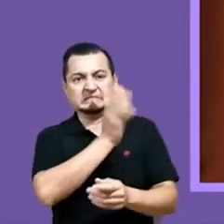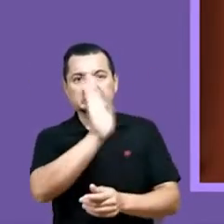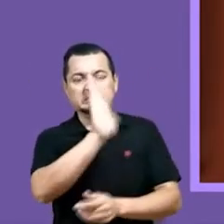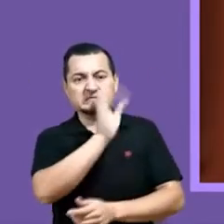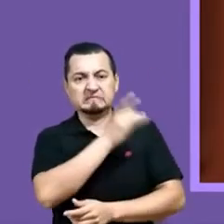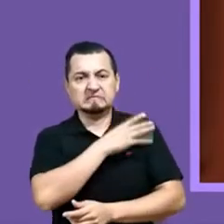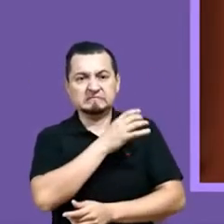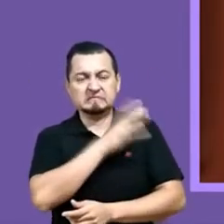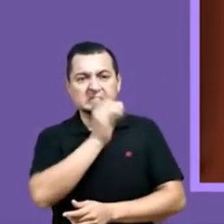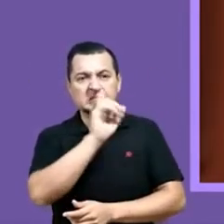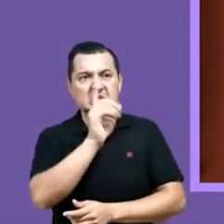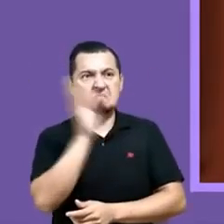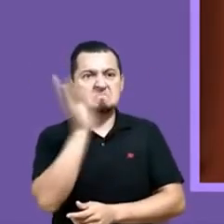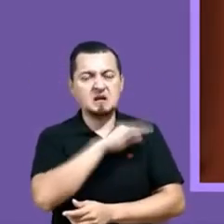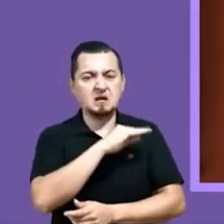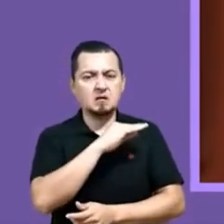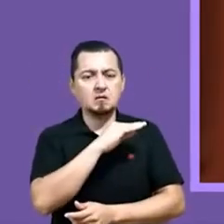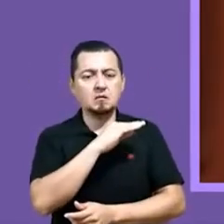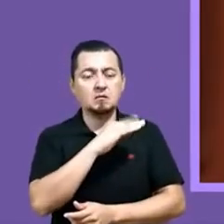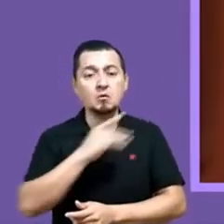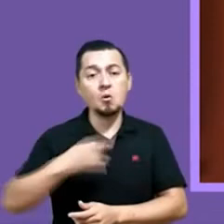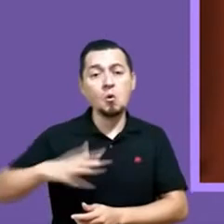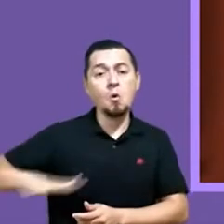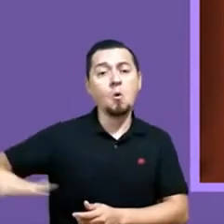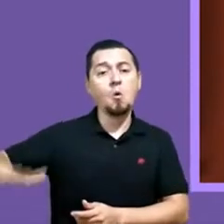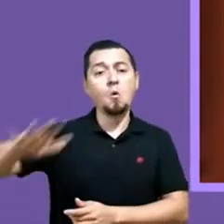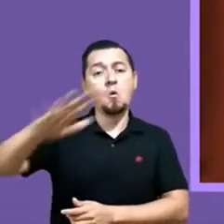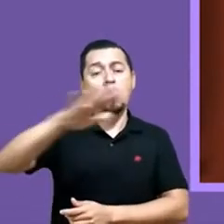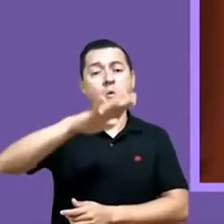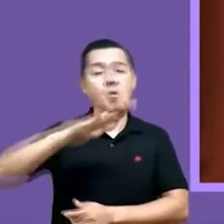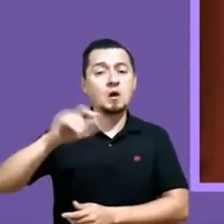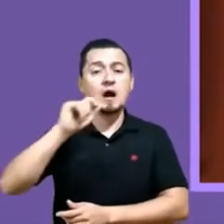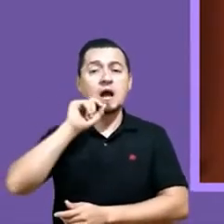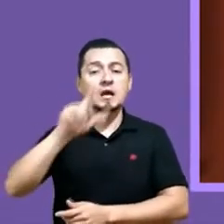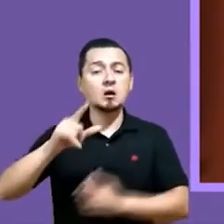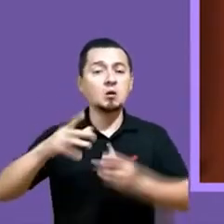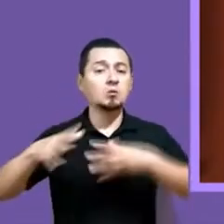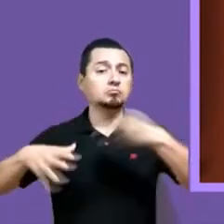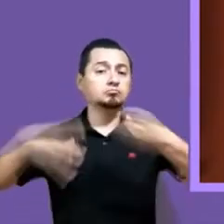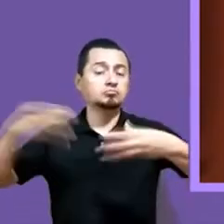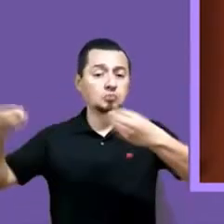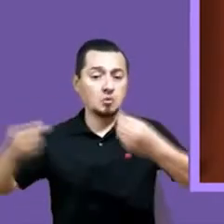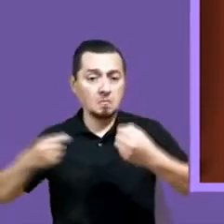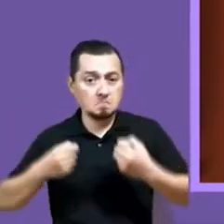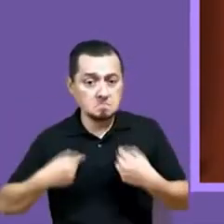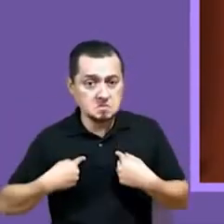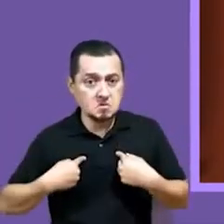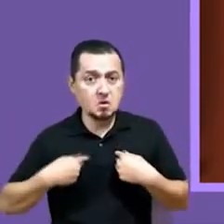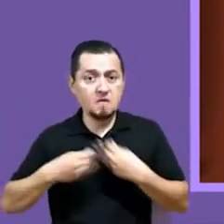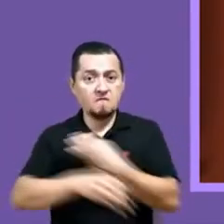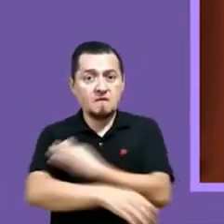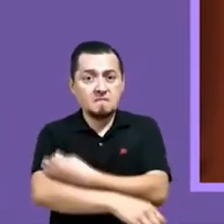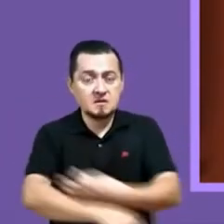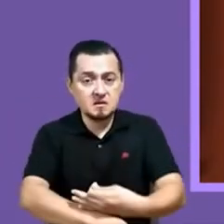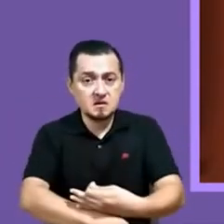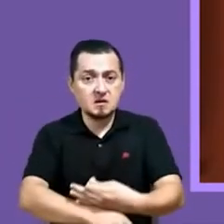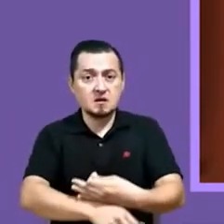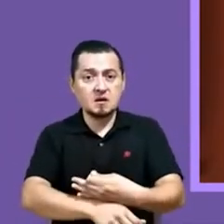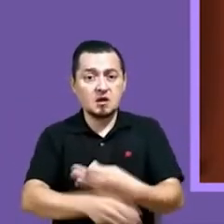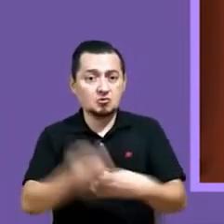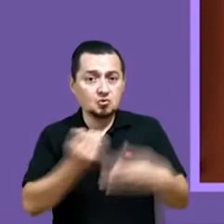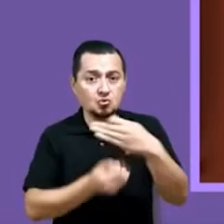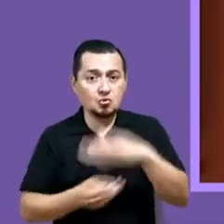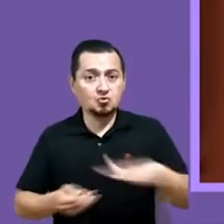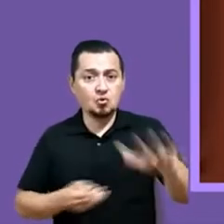riesgo se están poniendo en riesgo ellos están poniendo en riesgo a sus familias nos están poniendo en riesgo a todos el mensaje